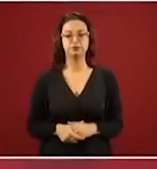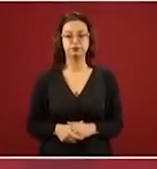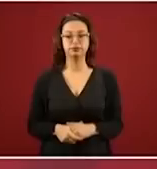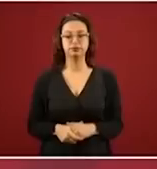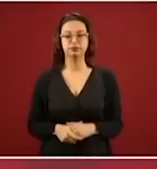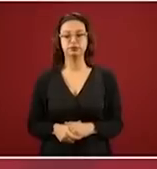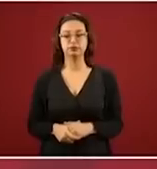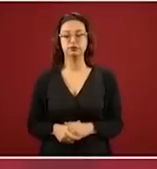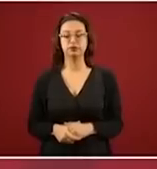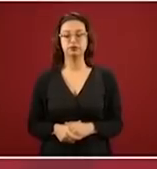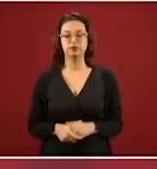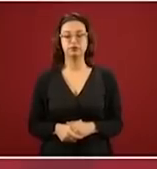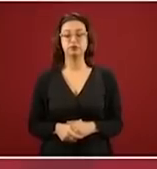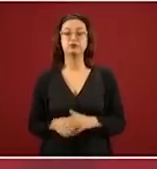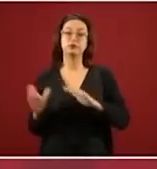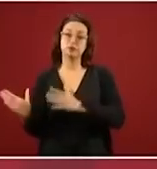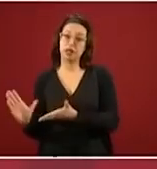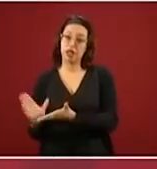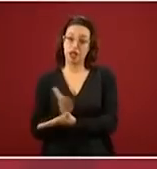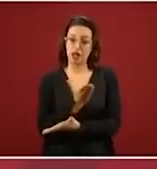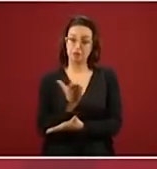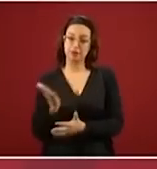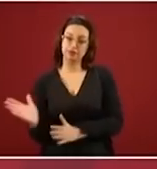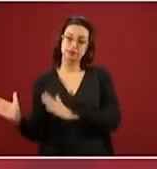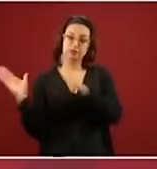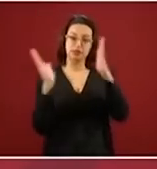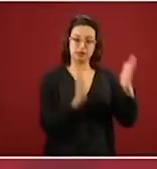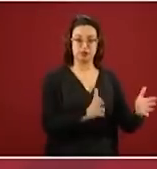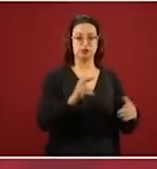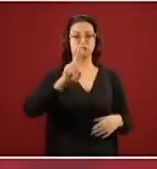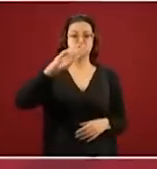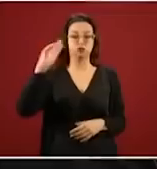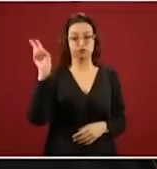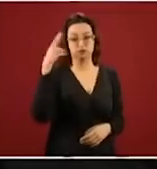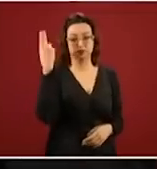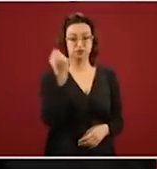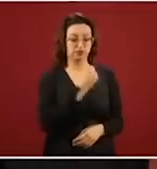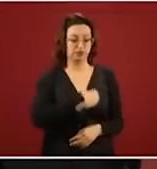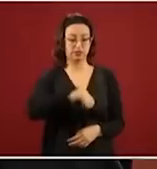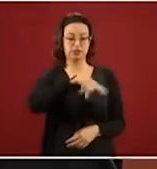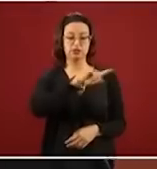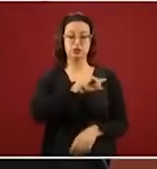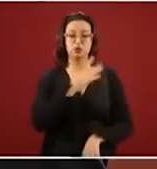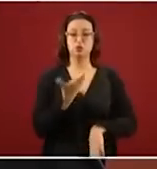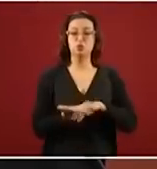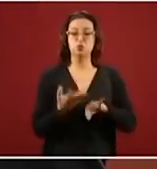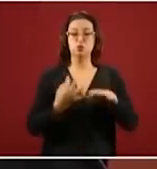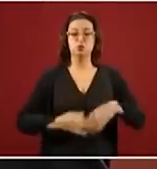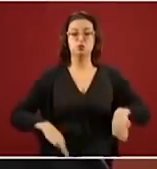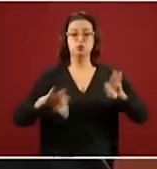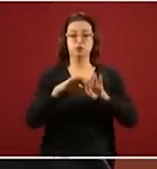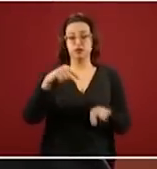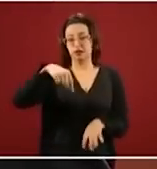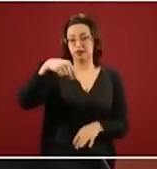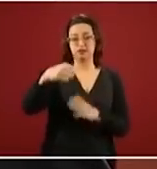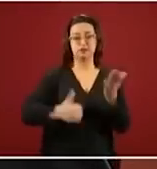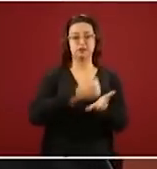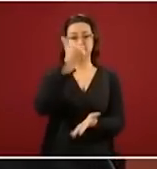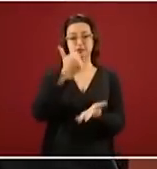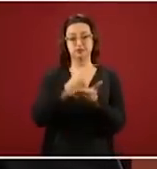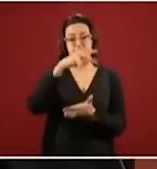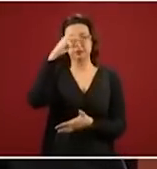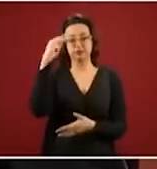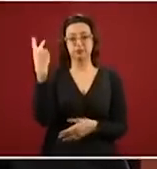además está que es muy importante que funcione aquí en la ciudad de